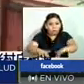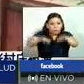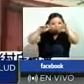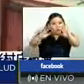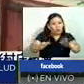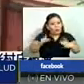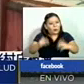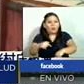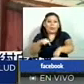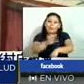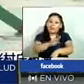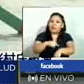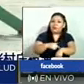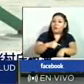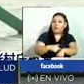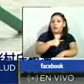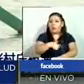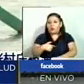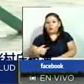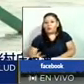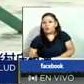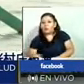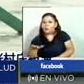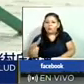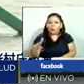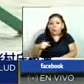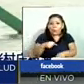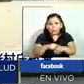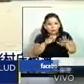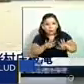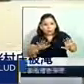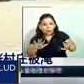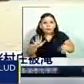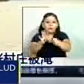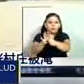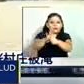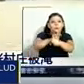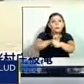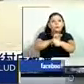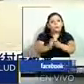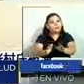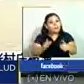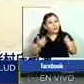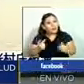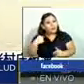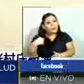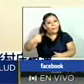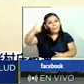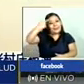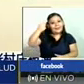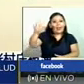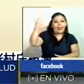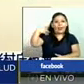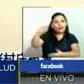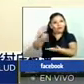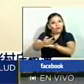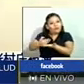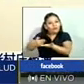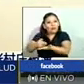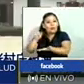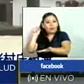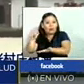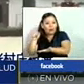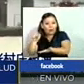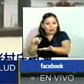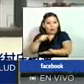producen en momentos en que China parece haber ganado al menos temporalmente la batalla contra el coronavirus que se piensa se originó en Wuhan la capital de la